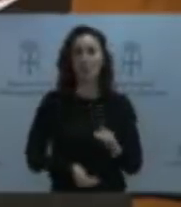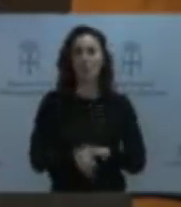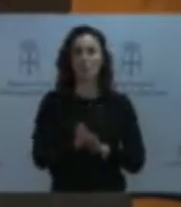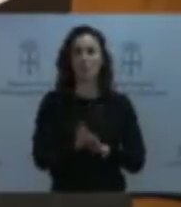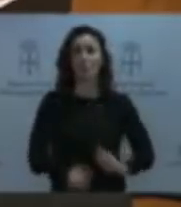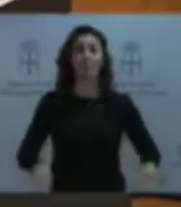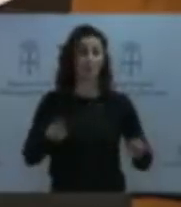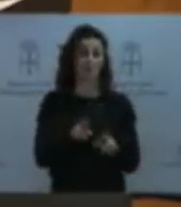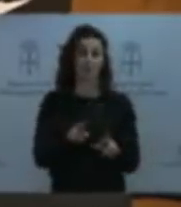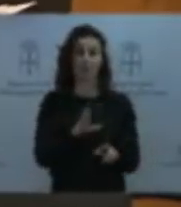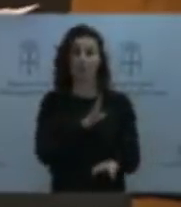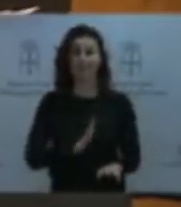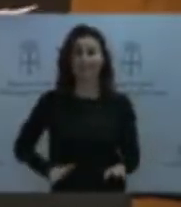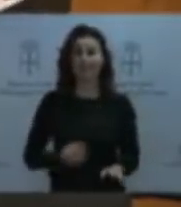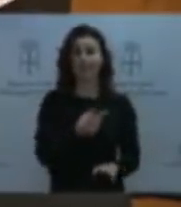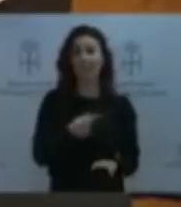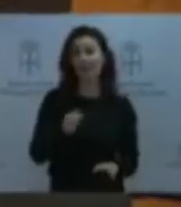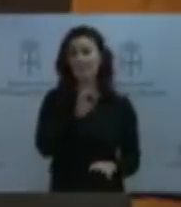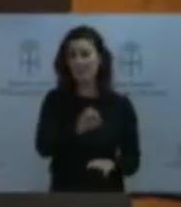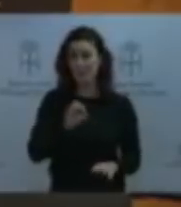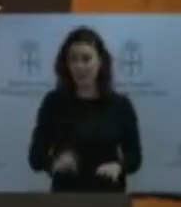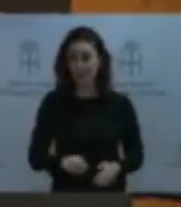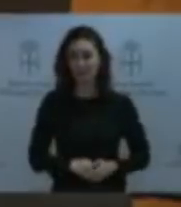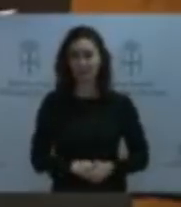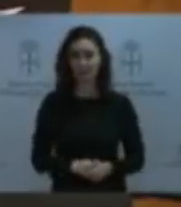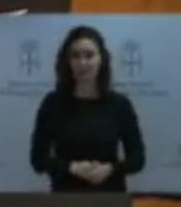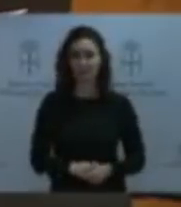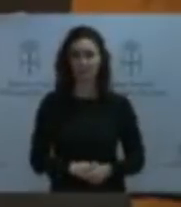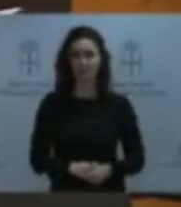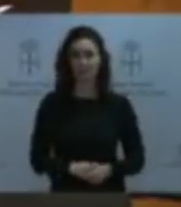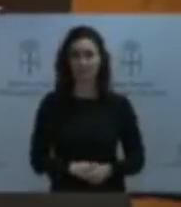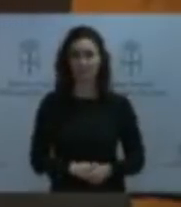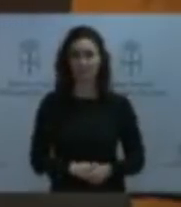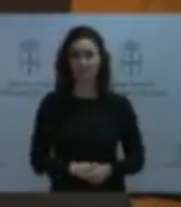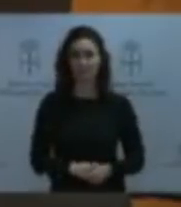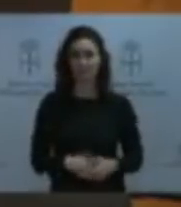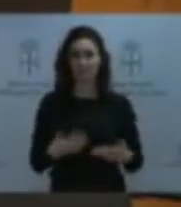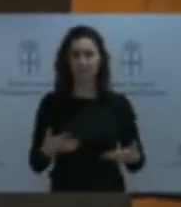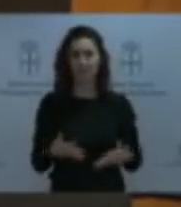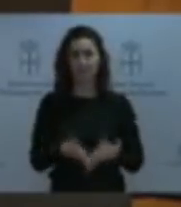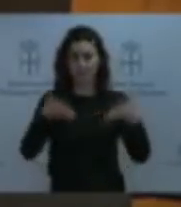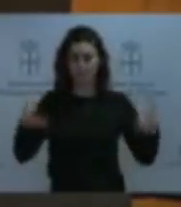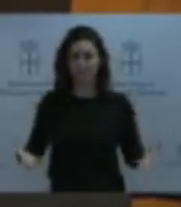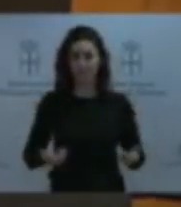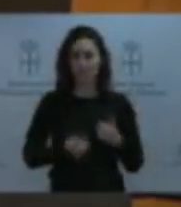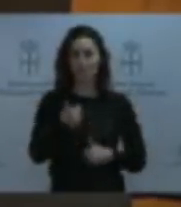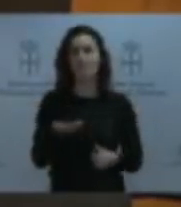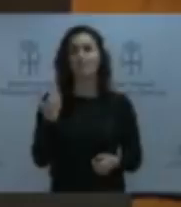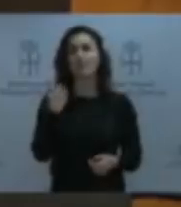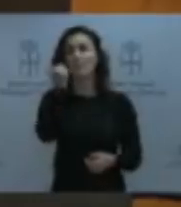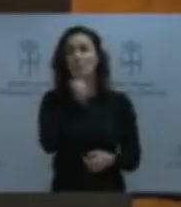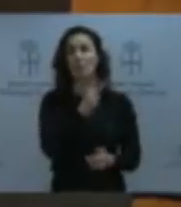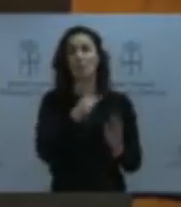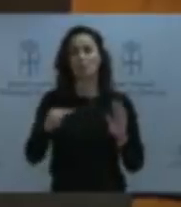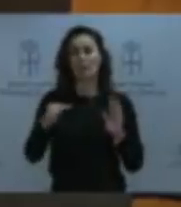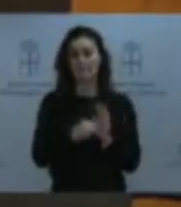100%. Vuelvo a repetir que la macro-OPE iniciada el pasado sábado para cerca de 2.416 o